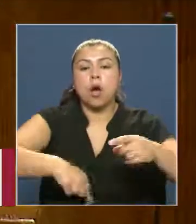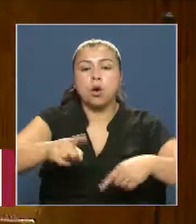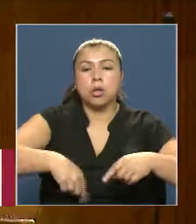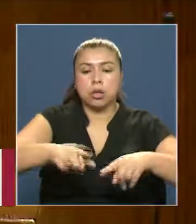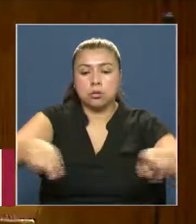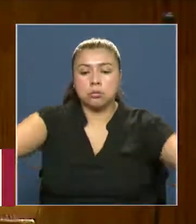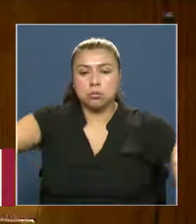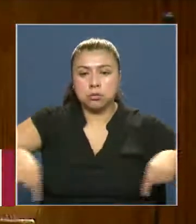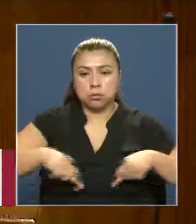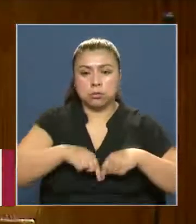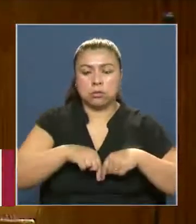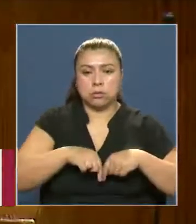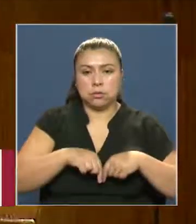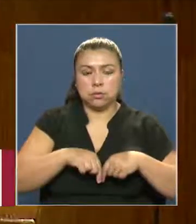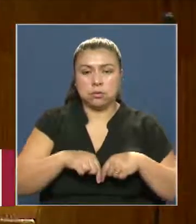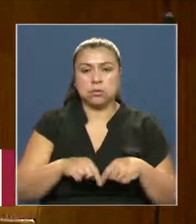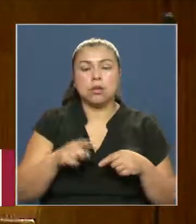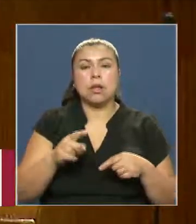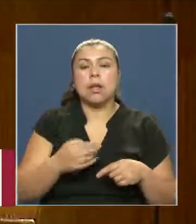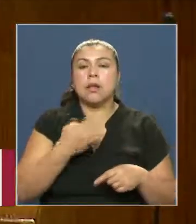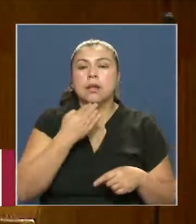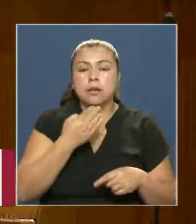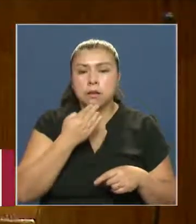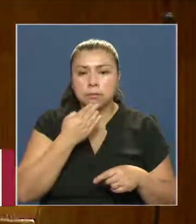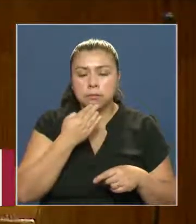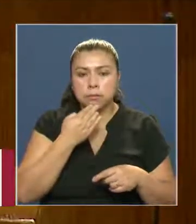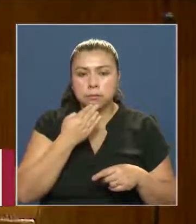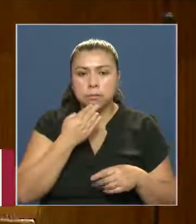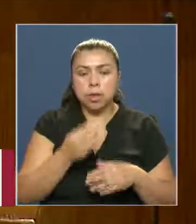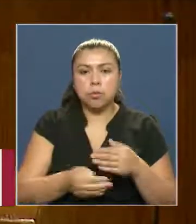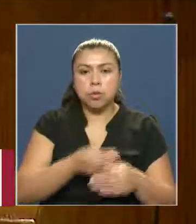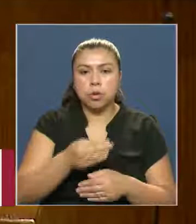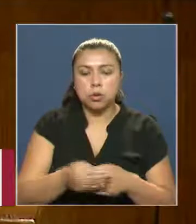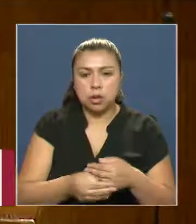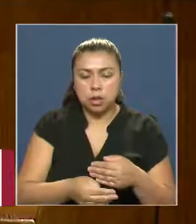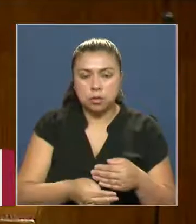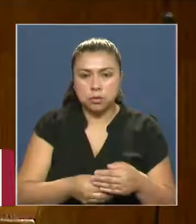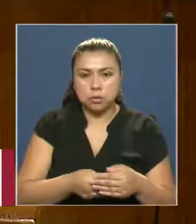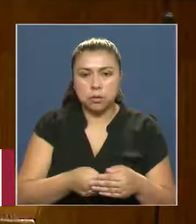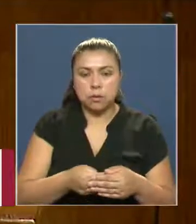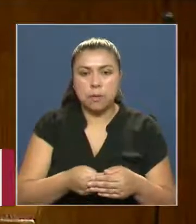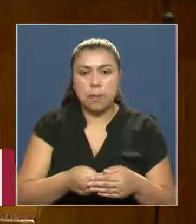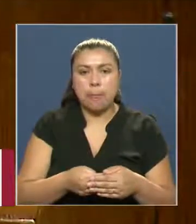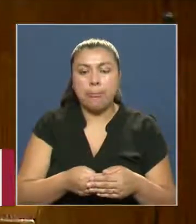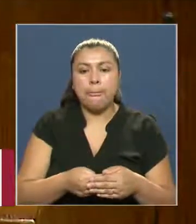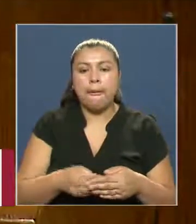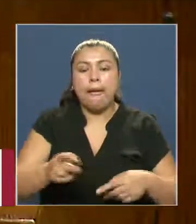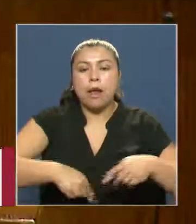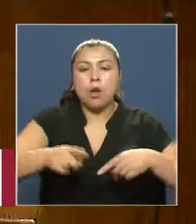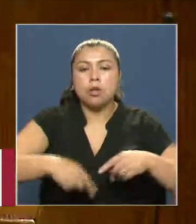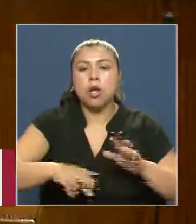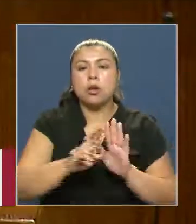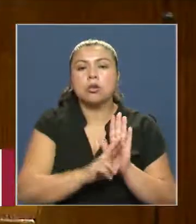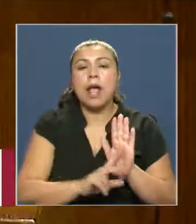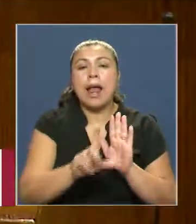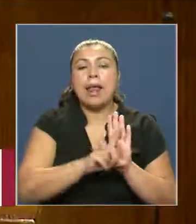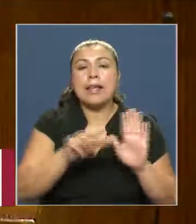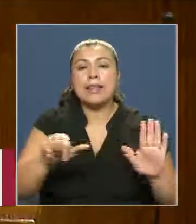respectivo. También podrán acogerse a dicho procedimiento simplificado los loteos regulados bajo las